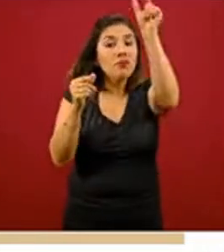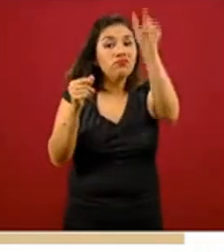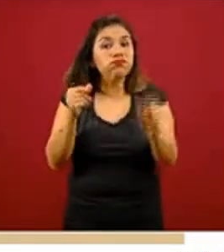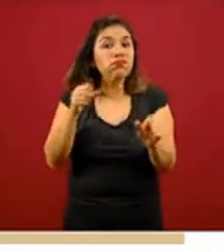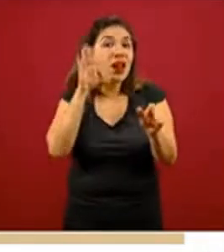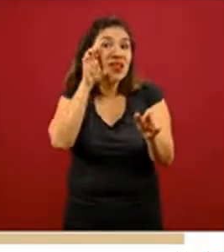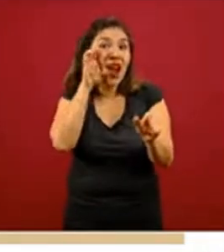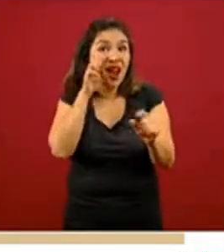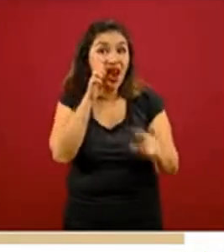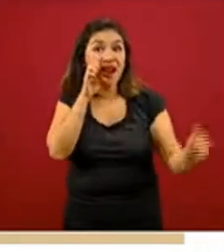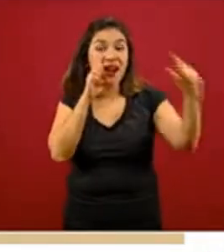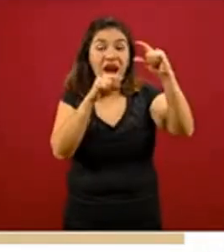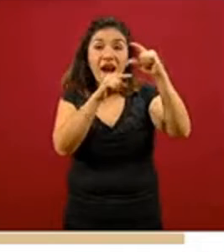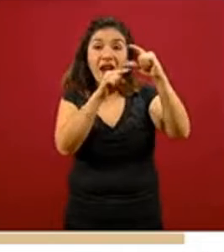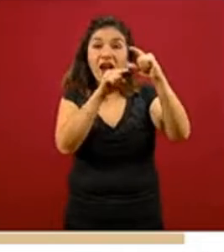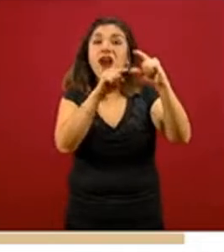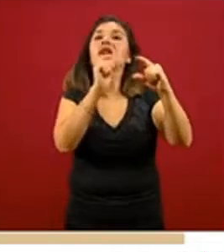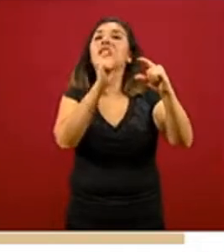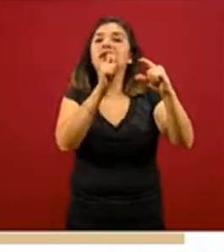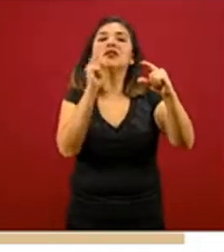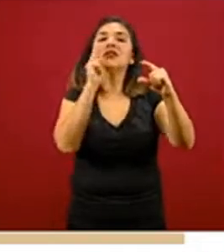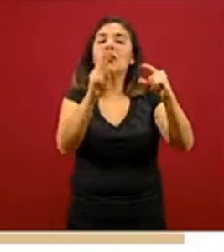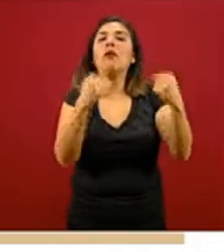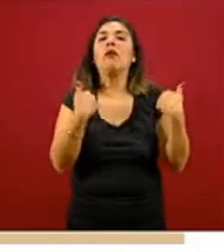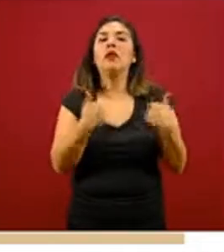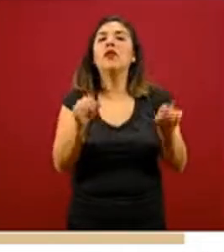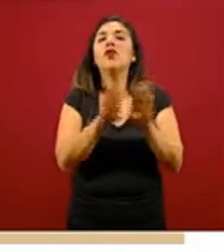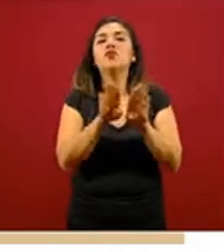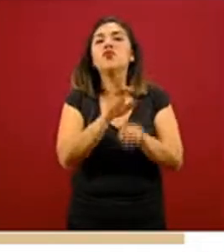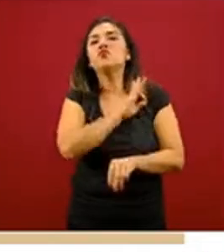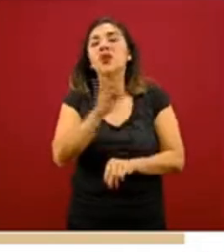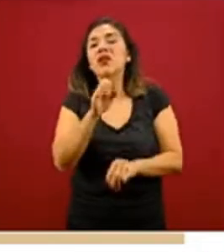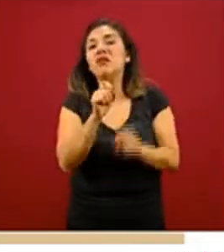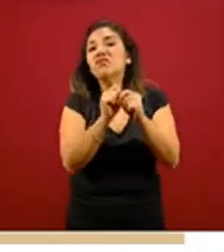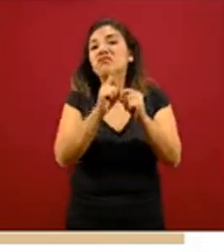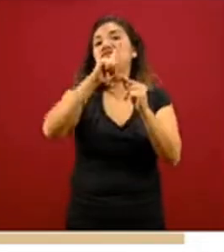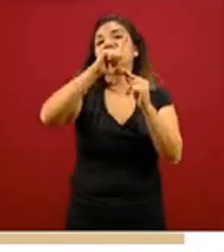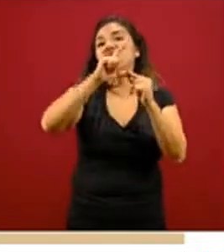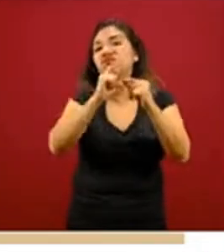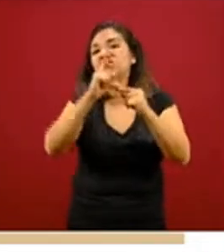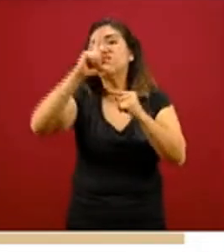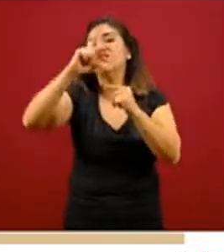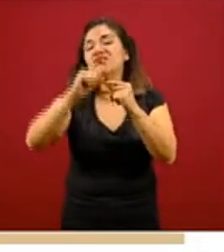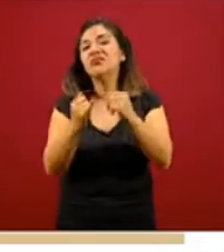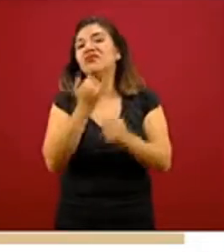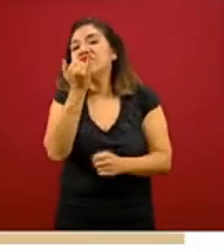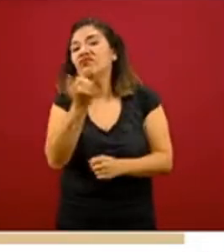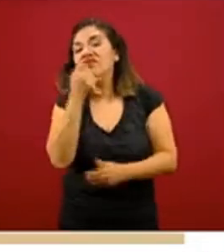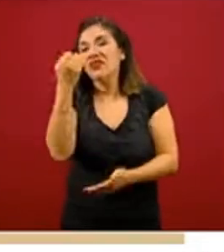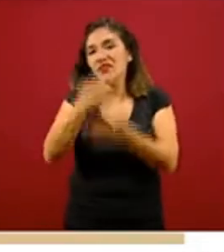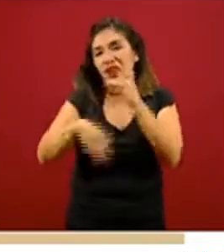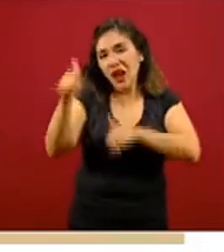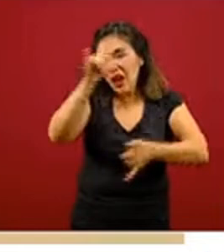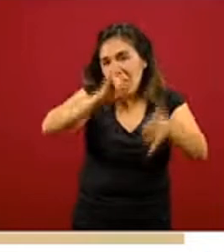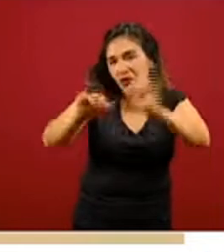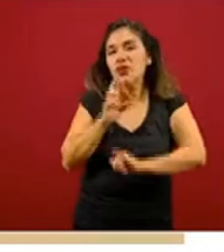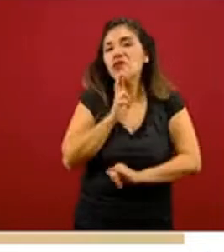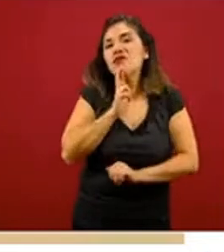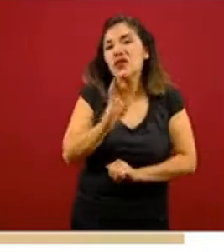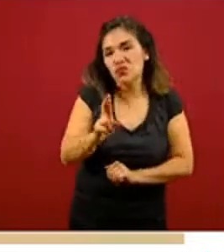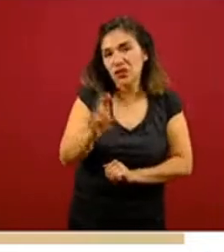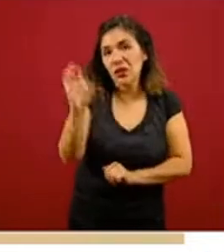color naranja claro es donde podemos también a su vez esperar que se incremente la carga de defunciones, dado que una vez que